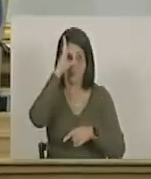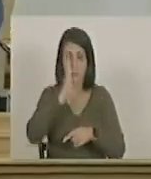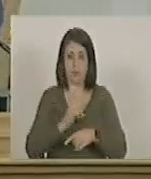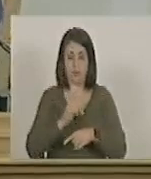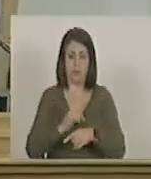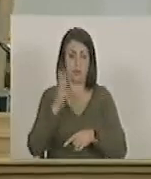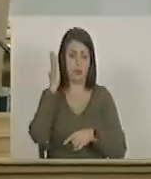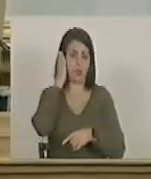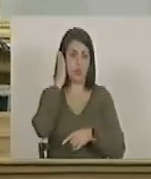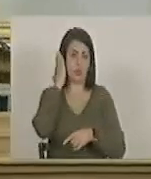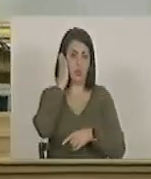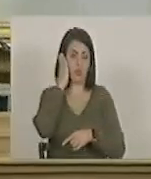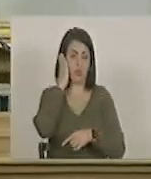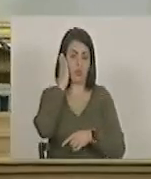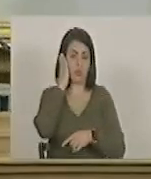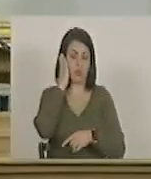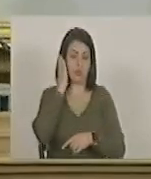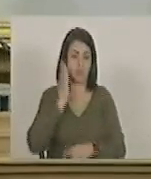discapacidad auditiva.